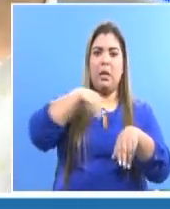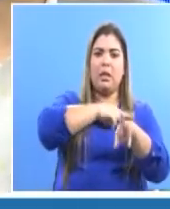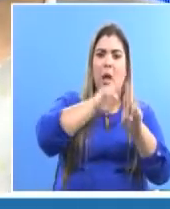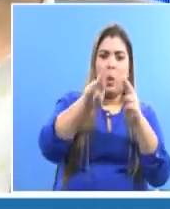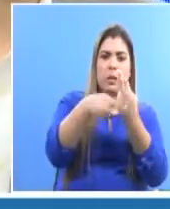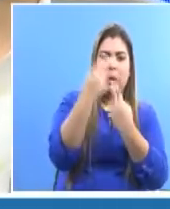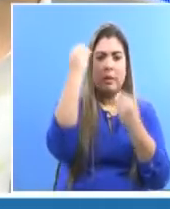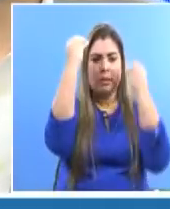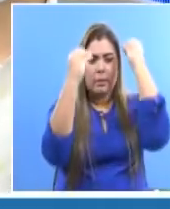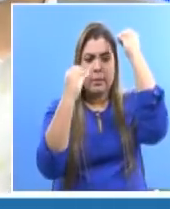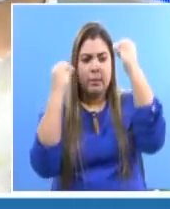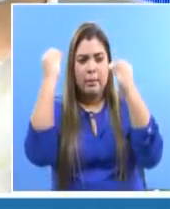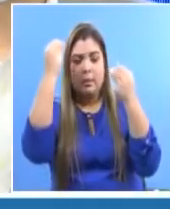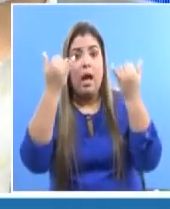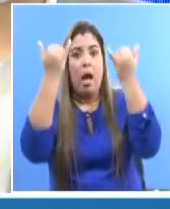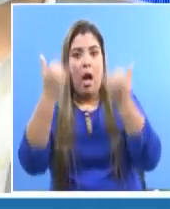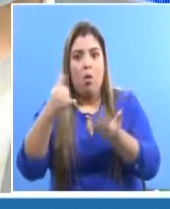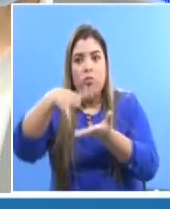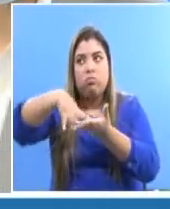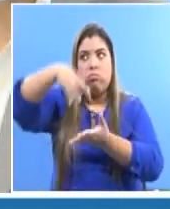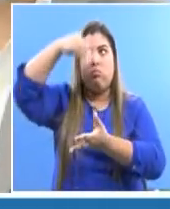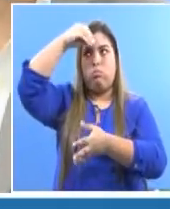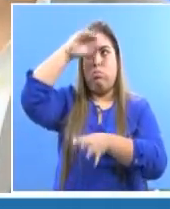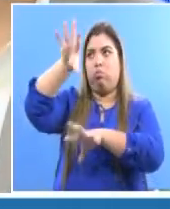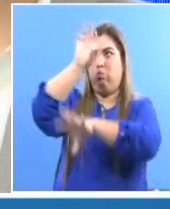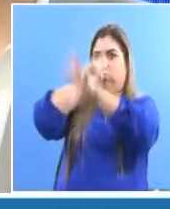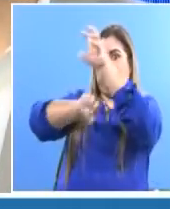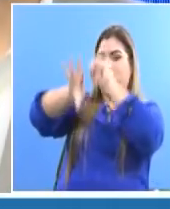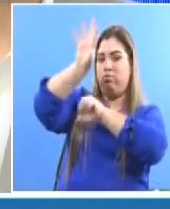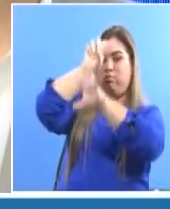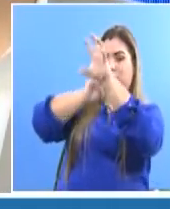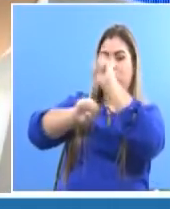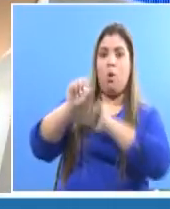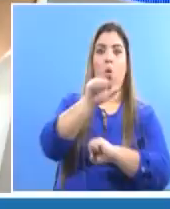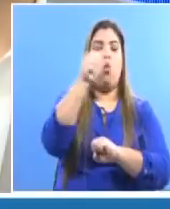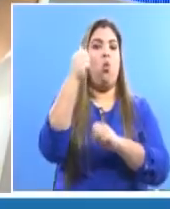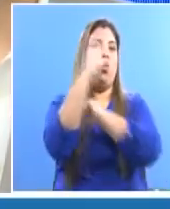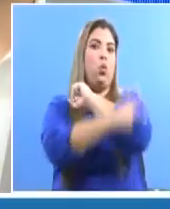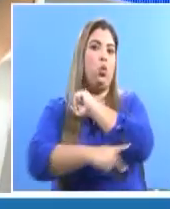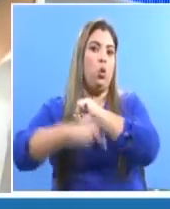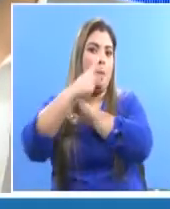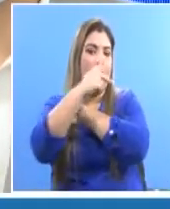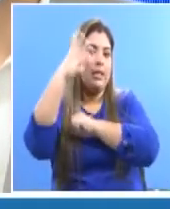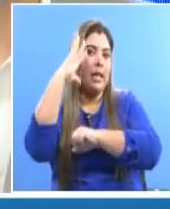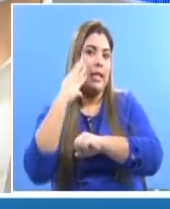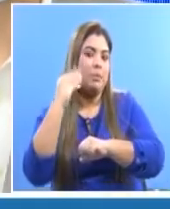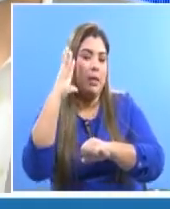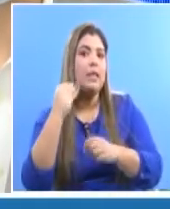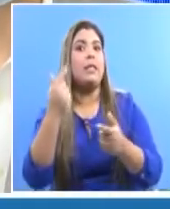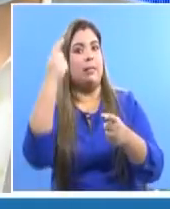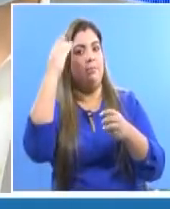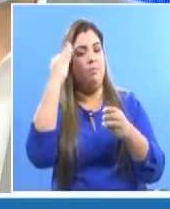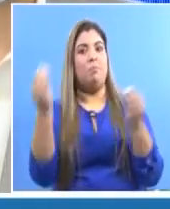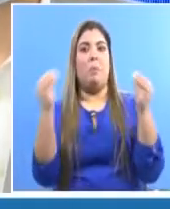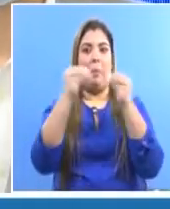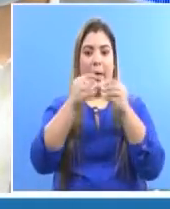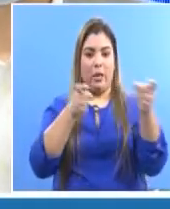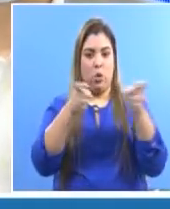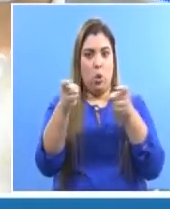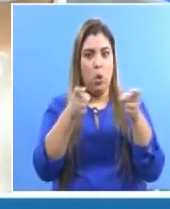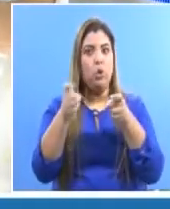del virus, es necesario que no permitamos que esa velocidad todavía